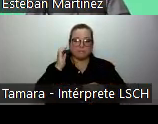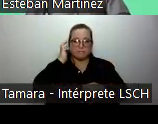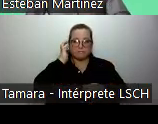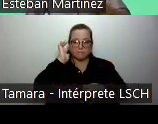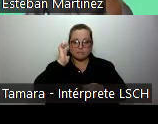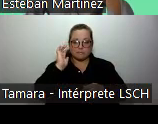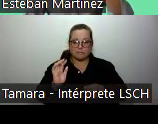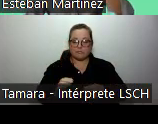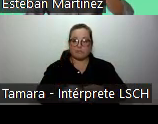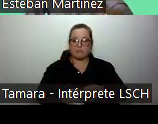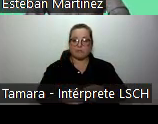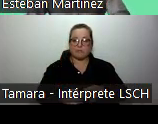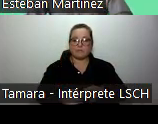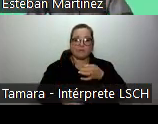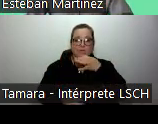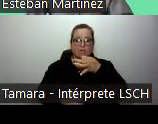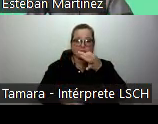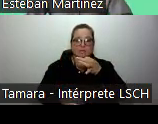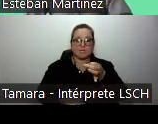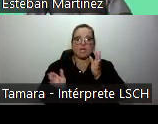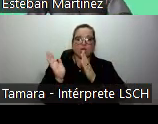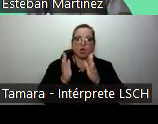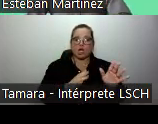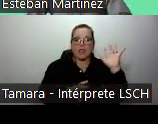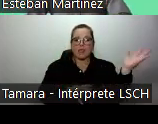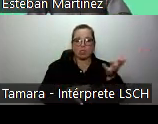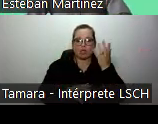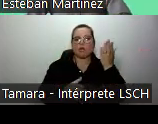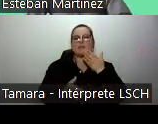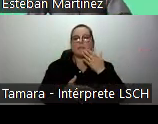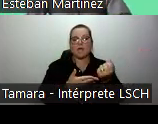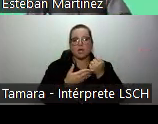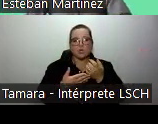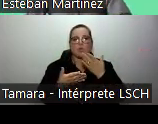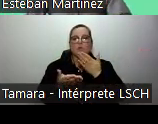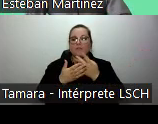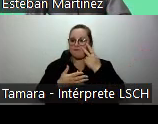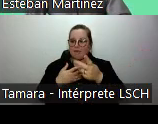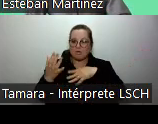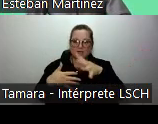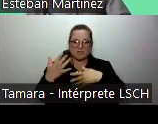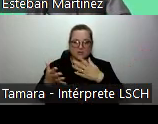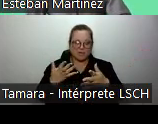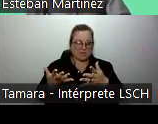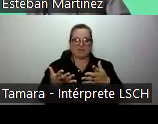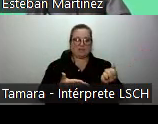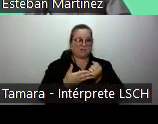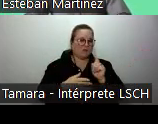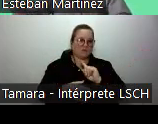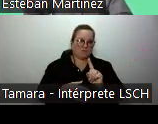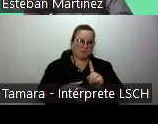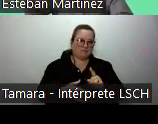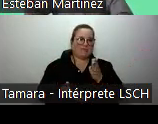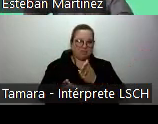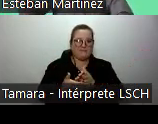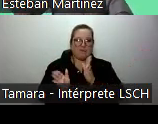Ah nos comentan el orden del entorno también influye en organizarnos mejor cuando vemos desorden I ación sí es verdad de hecho